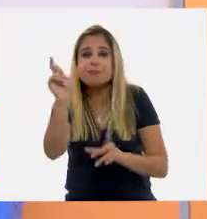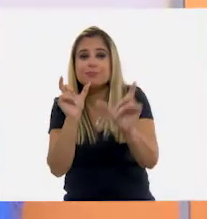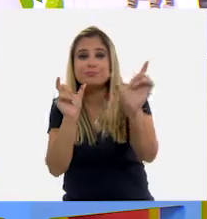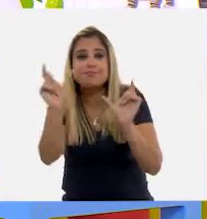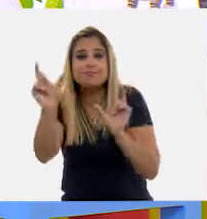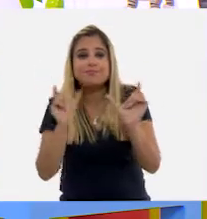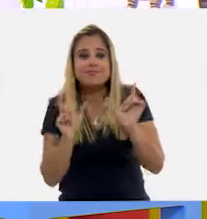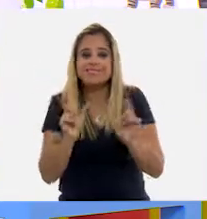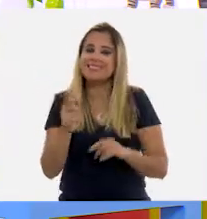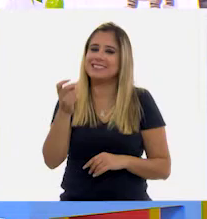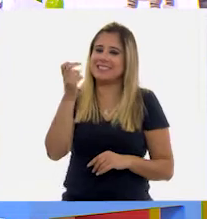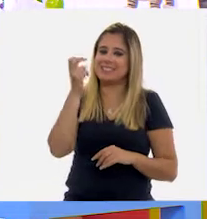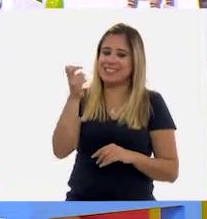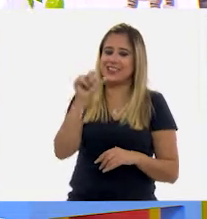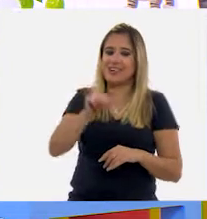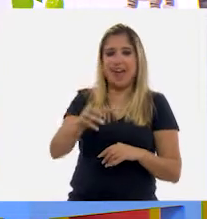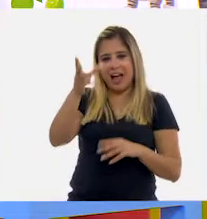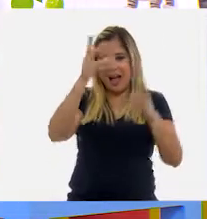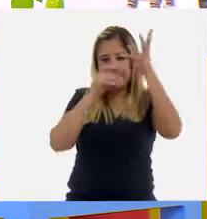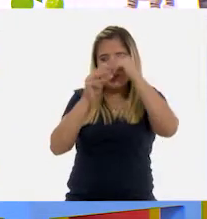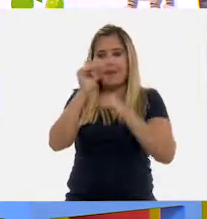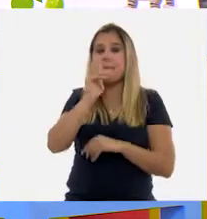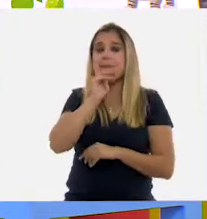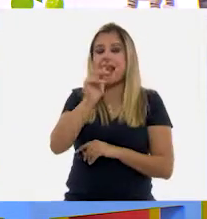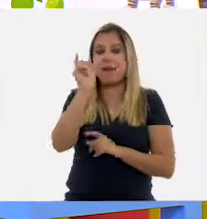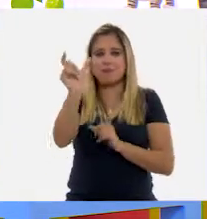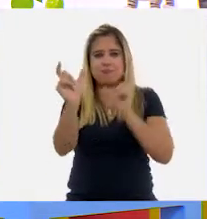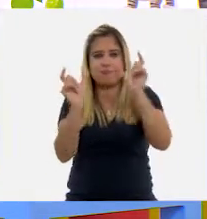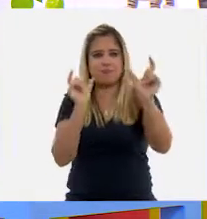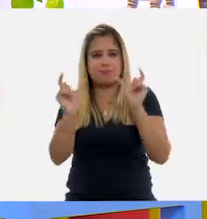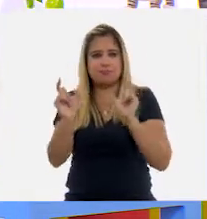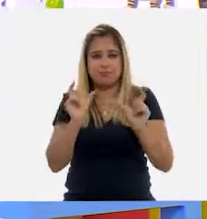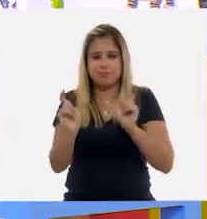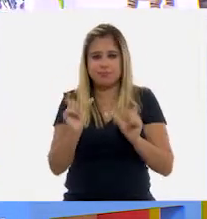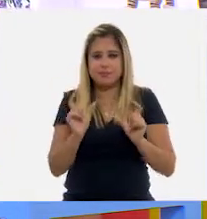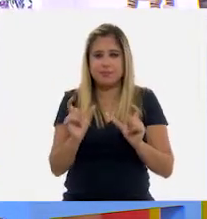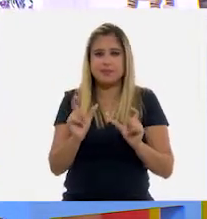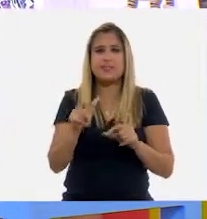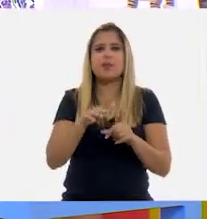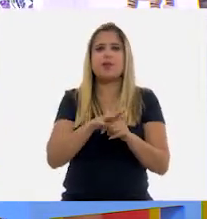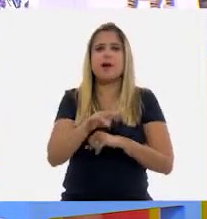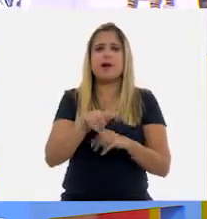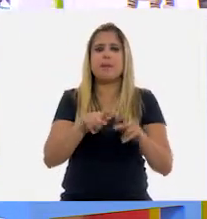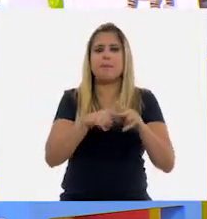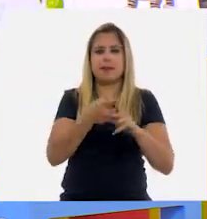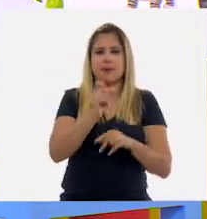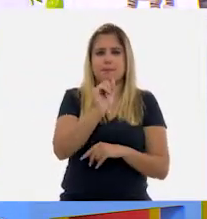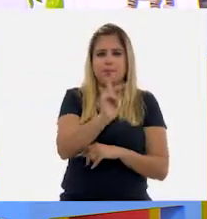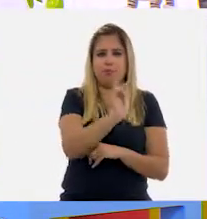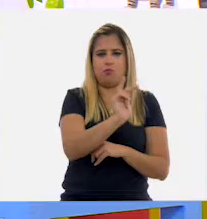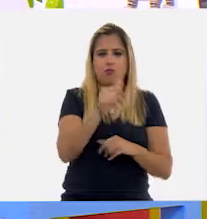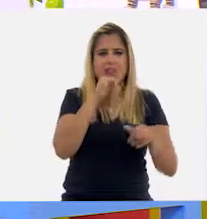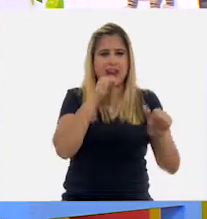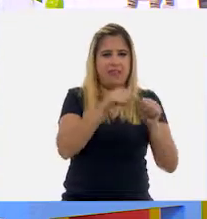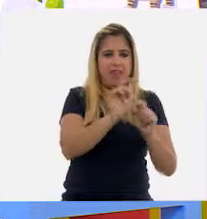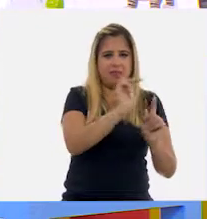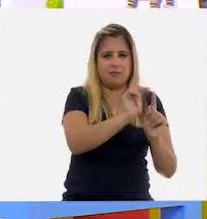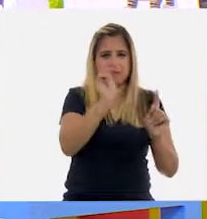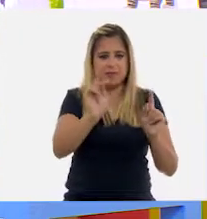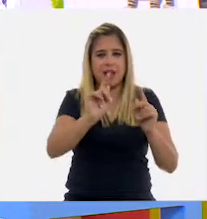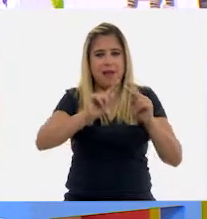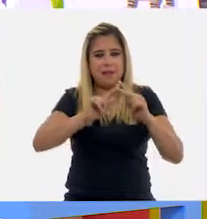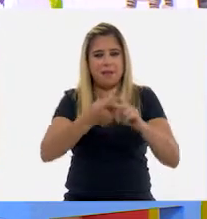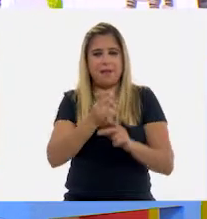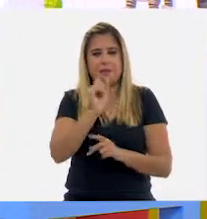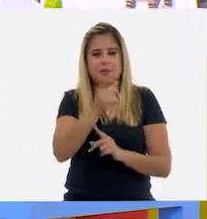maestra? Sí, así es. Hoy vamos a aprender palabras que inician igual y, bueno, que comienzan